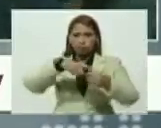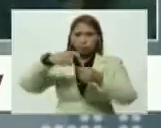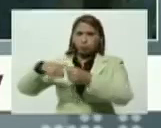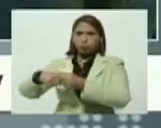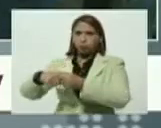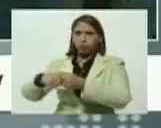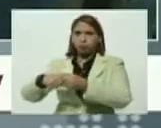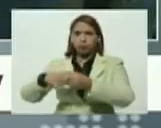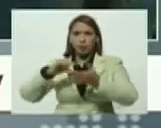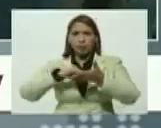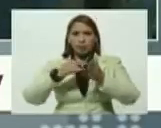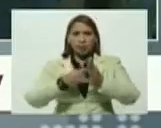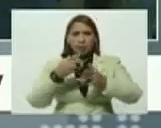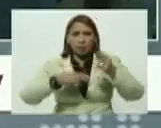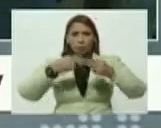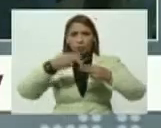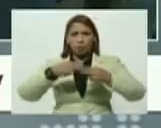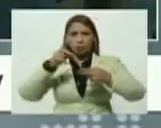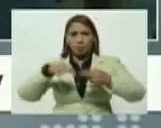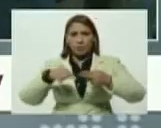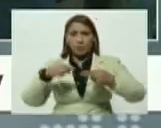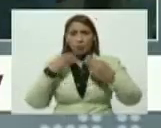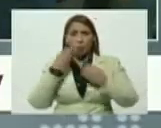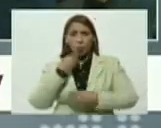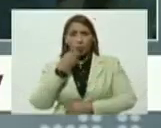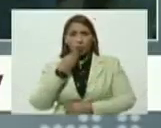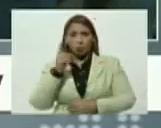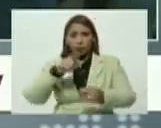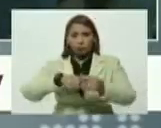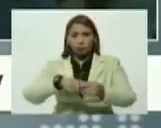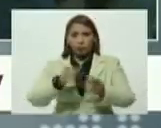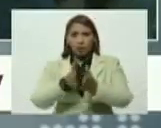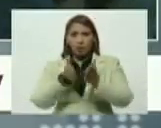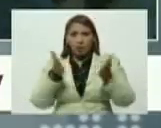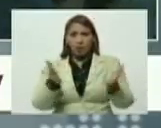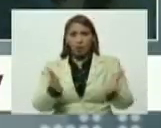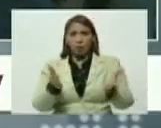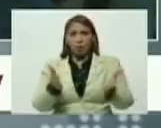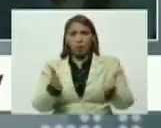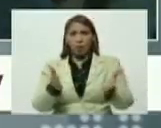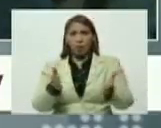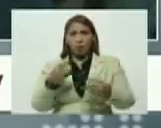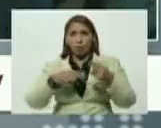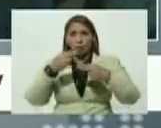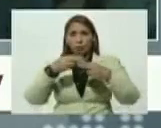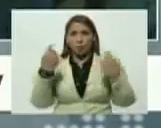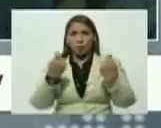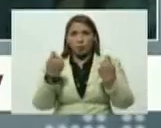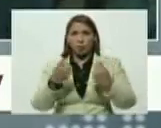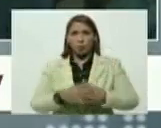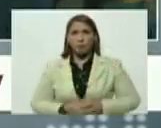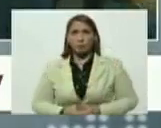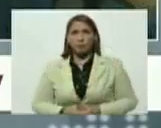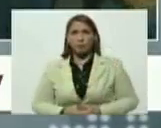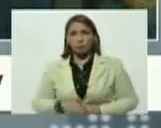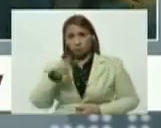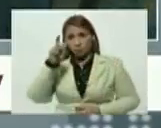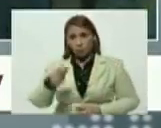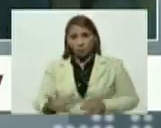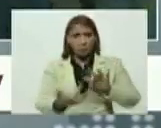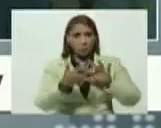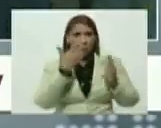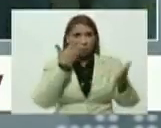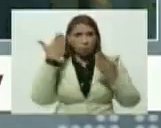las técnicas de construcción y a la juventud a esta gran escuela del constructor popular. Leonardo